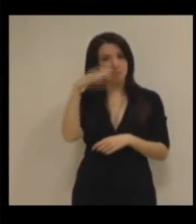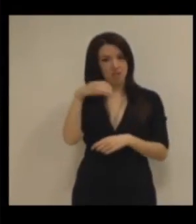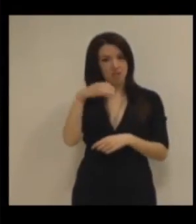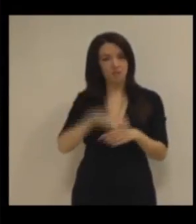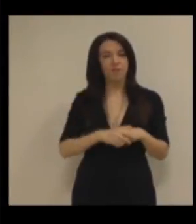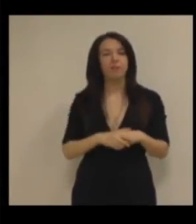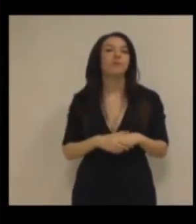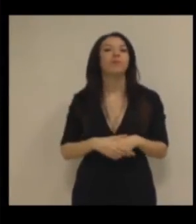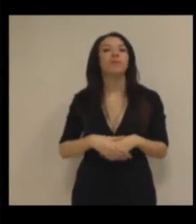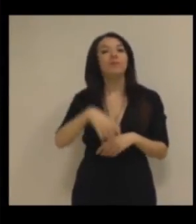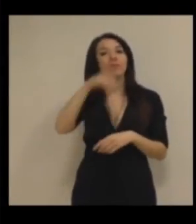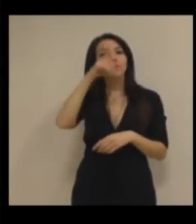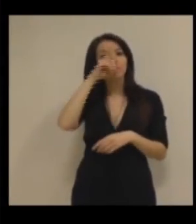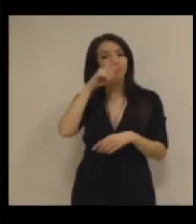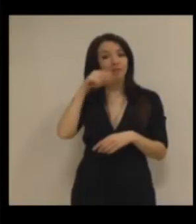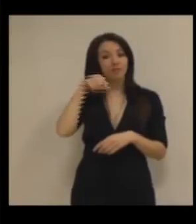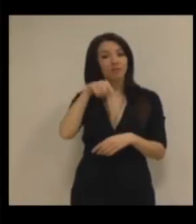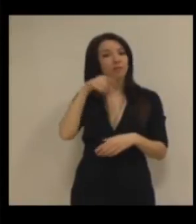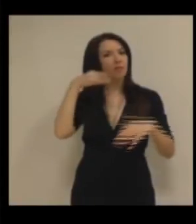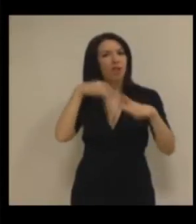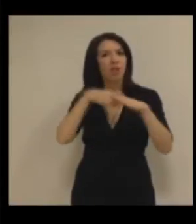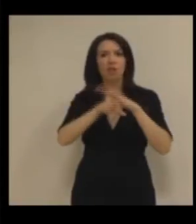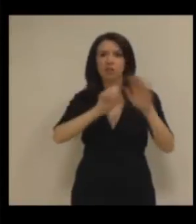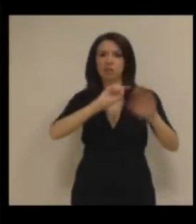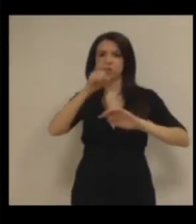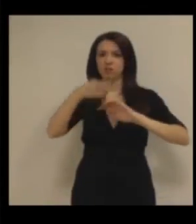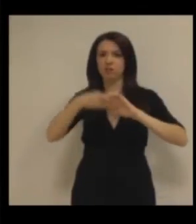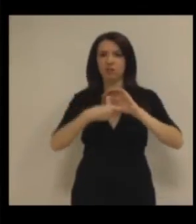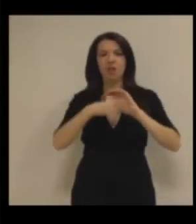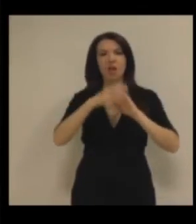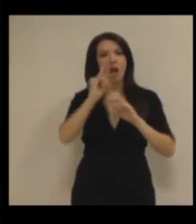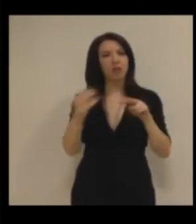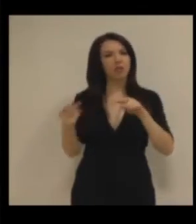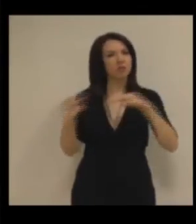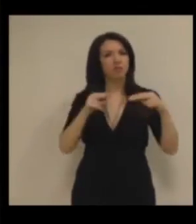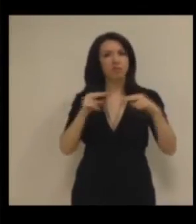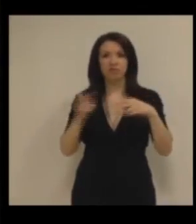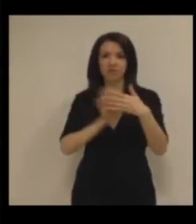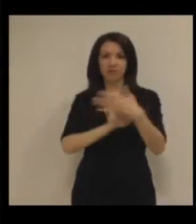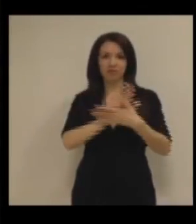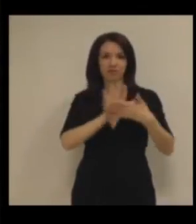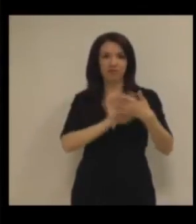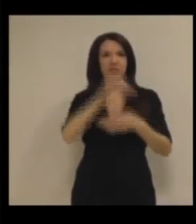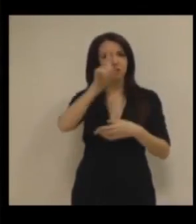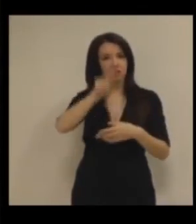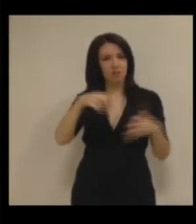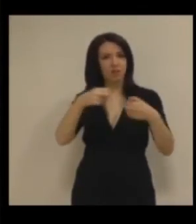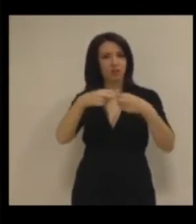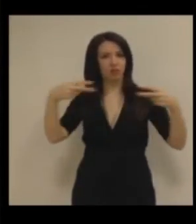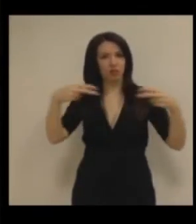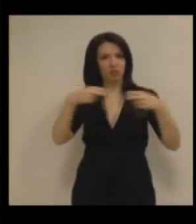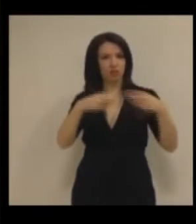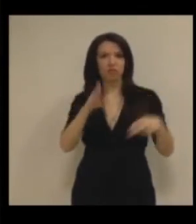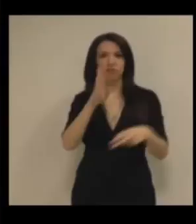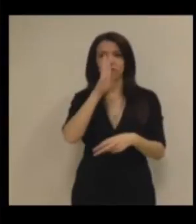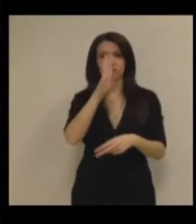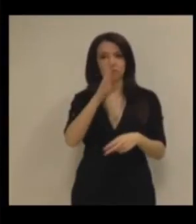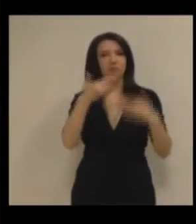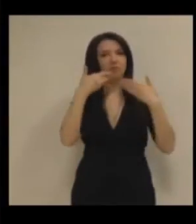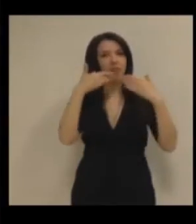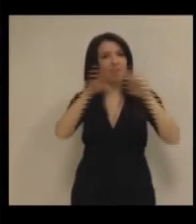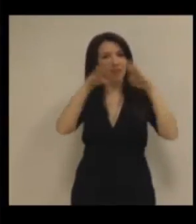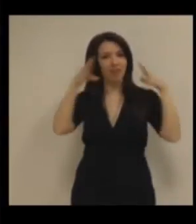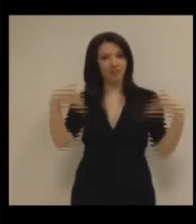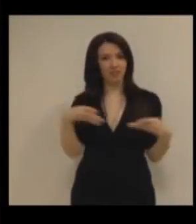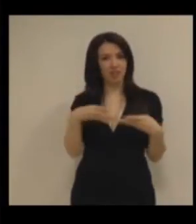Recordar que el evento es completamente accesible, cuenta con traducción en lengua de signos, con subtitulado, se emite en directo a través de